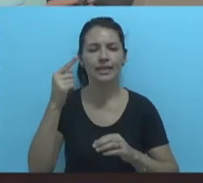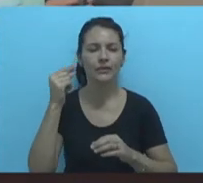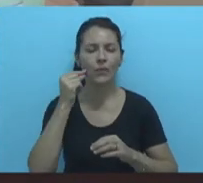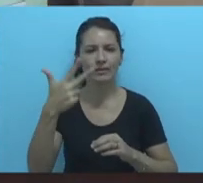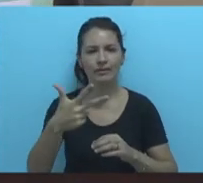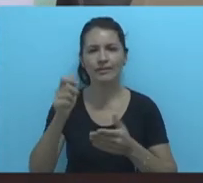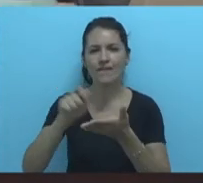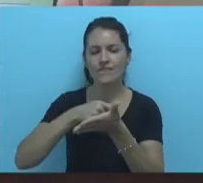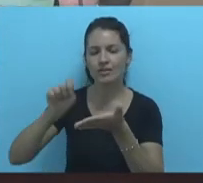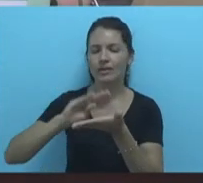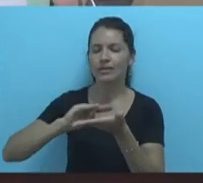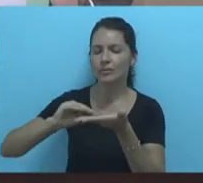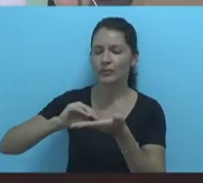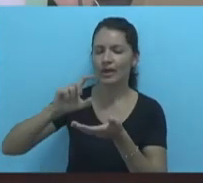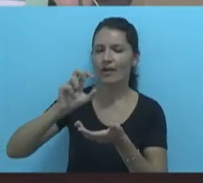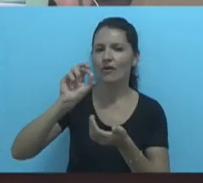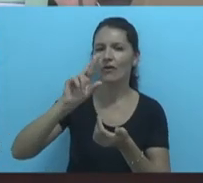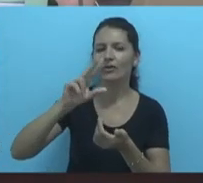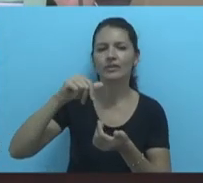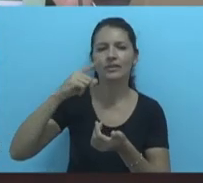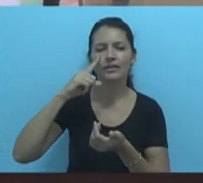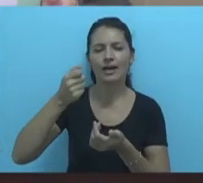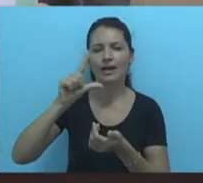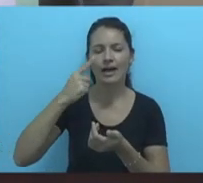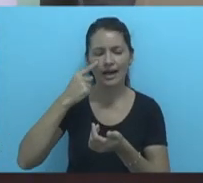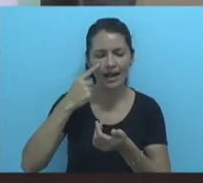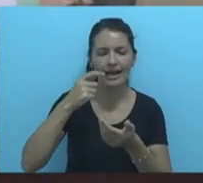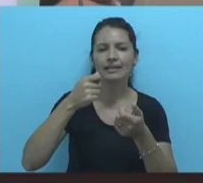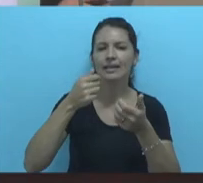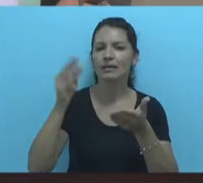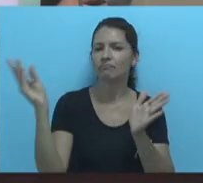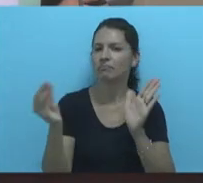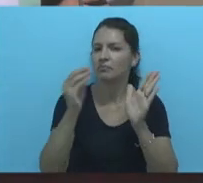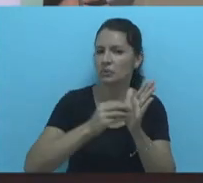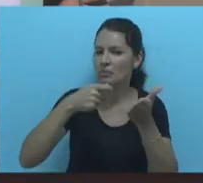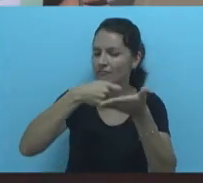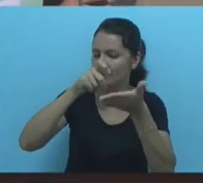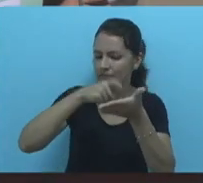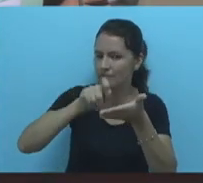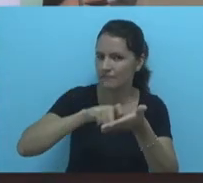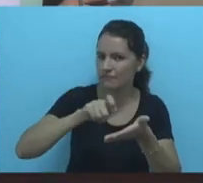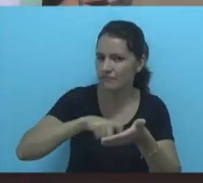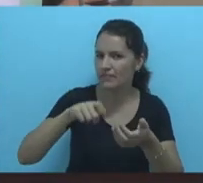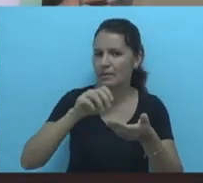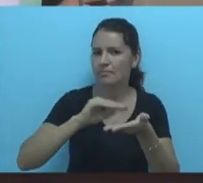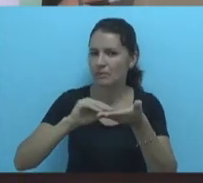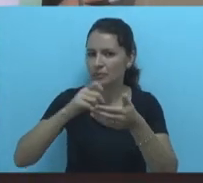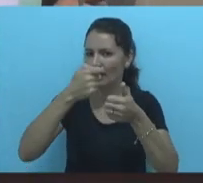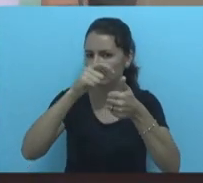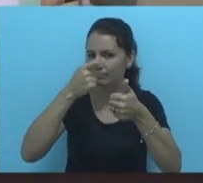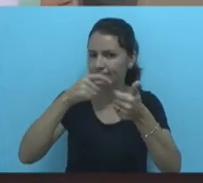46.543, diputada Corniali, conjuntamente con la firma diputada Mahmoud, Garibay, Inés, Lenzi, Aymar, Pinotti, Blanco, Elati,